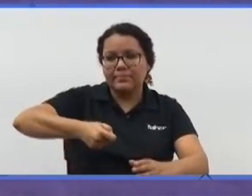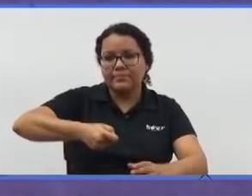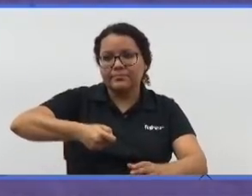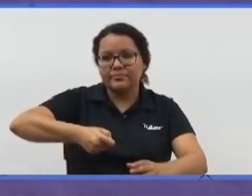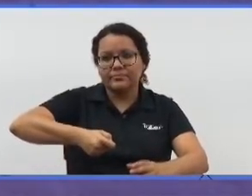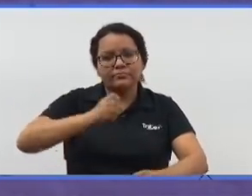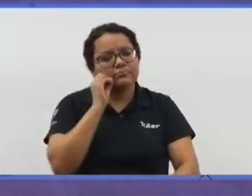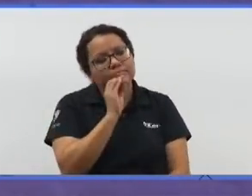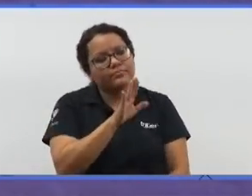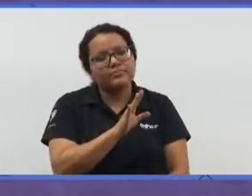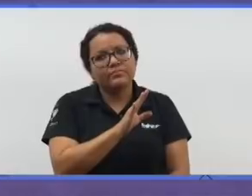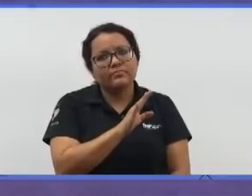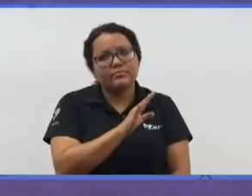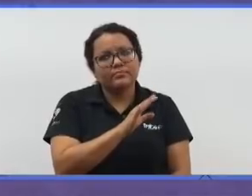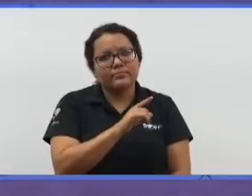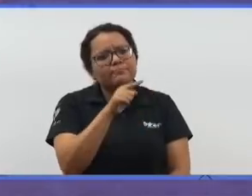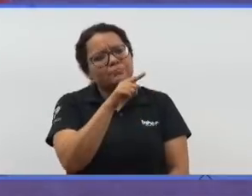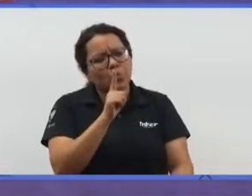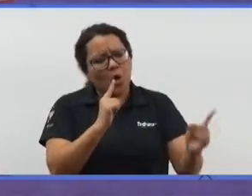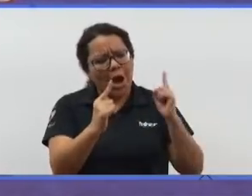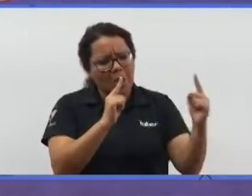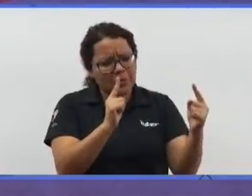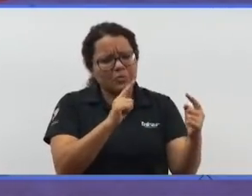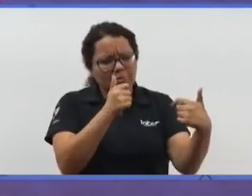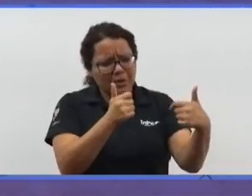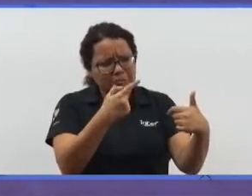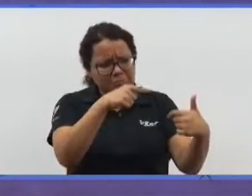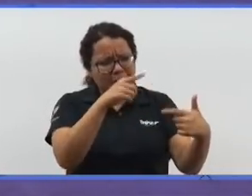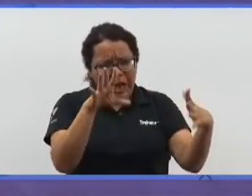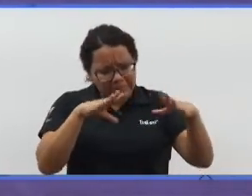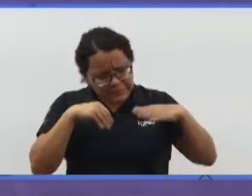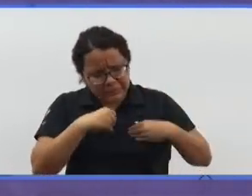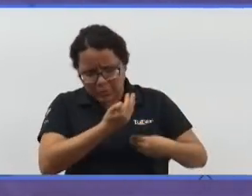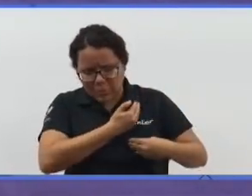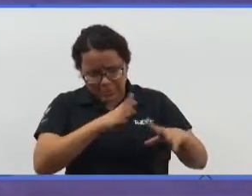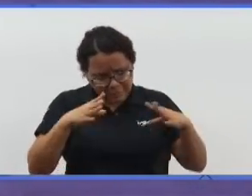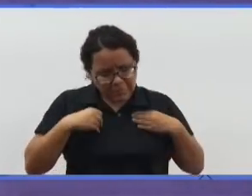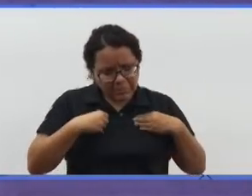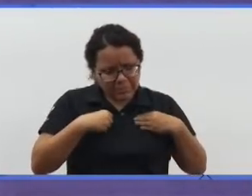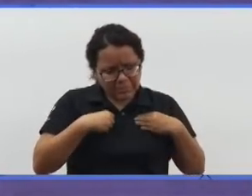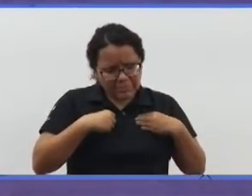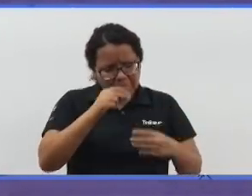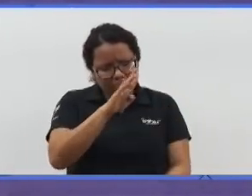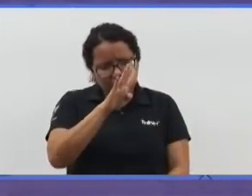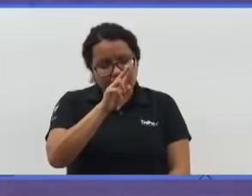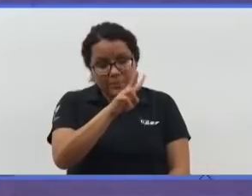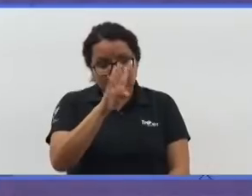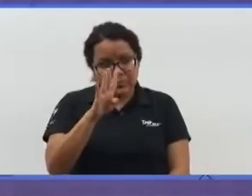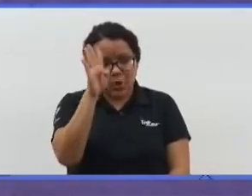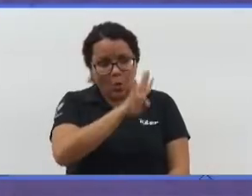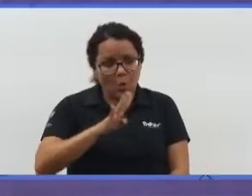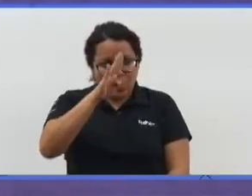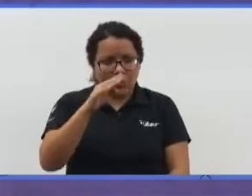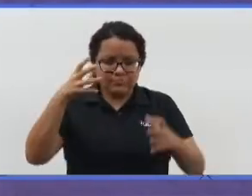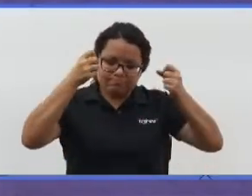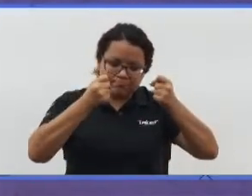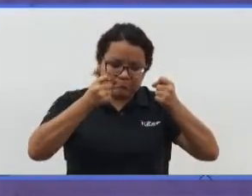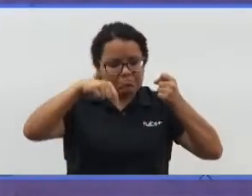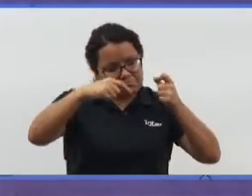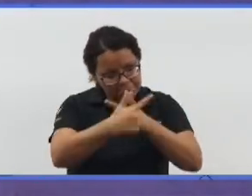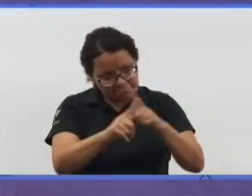y le dijo por tu buena actitud y por haber reconocido por las 24 horas que ha servido estás libre